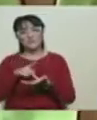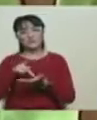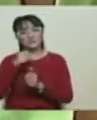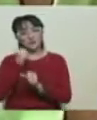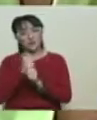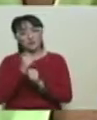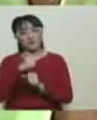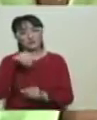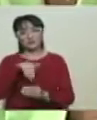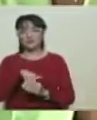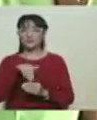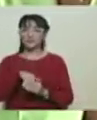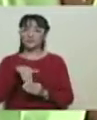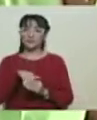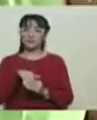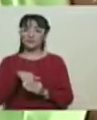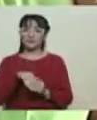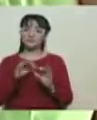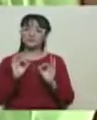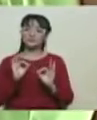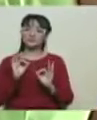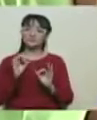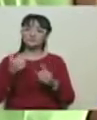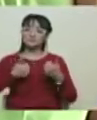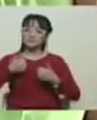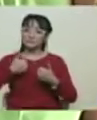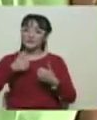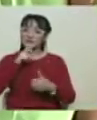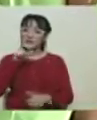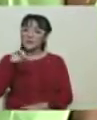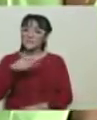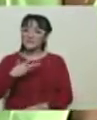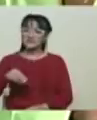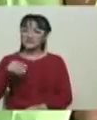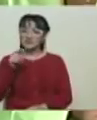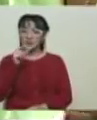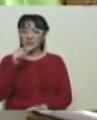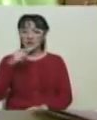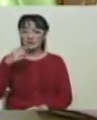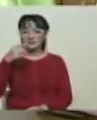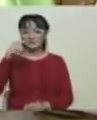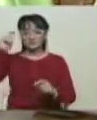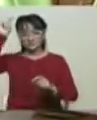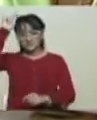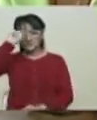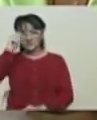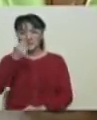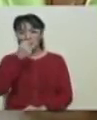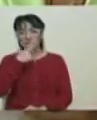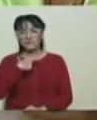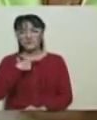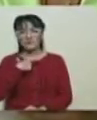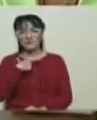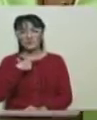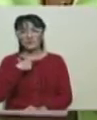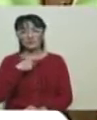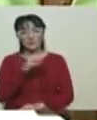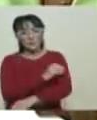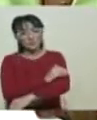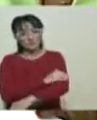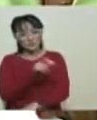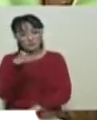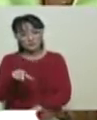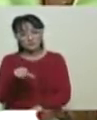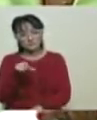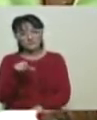jornada electoral y específicamente el candidato a la presidencia Henry Falcón hacía unas denuncias de posibles irregularidades a